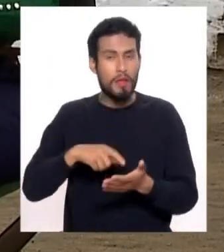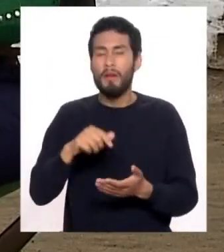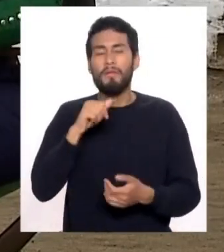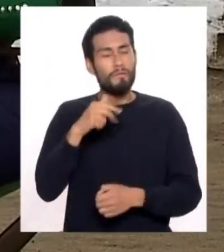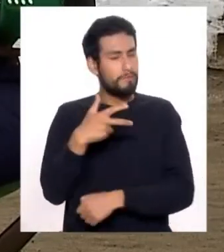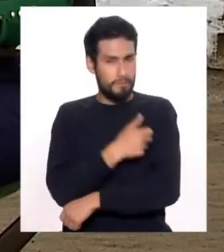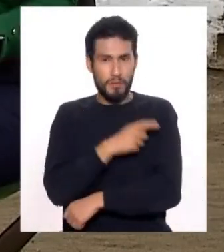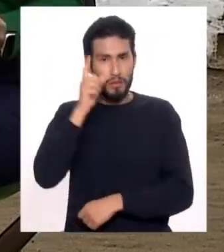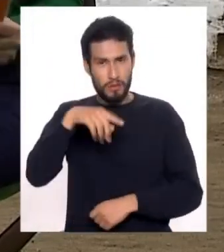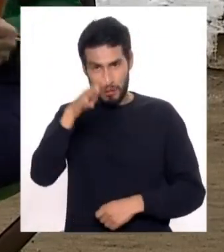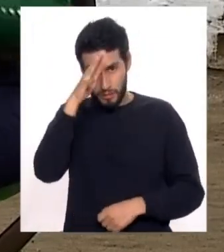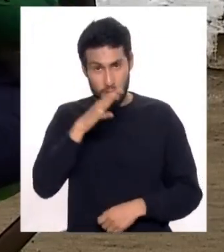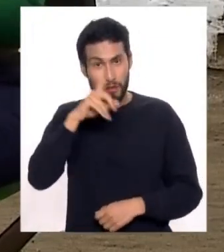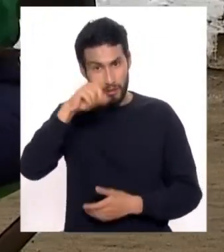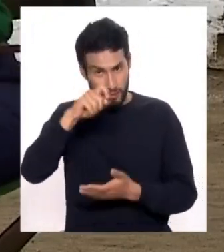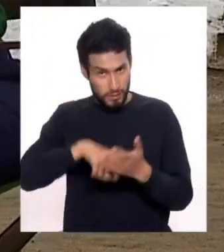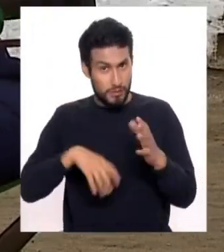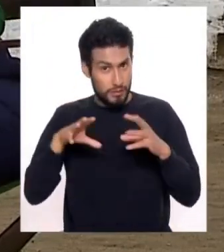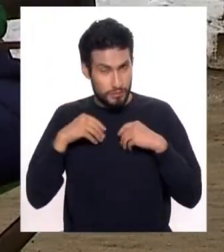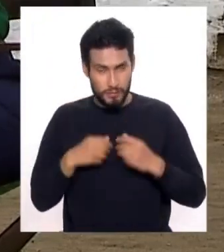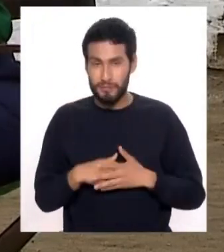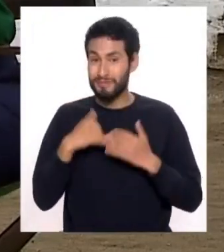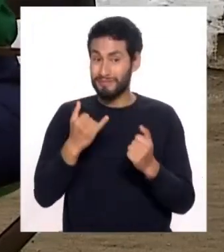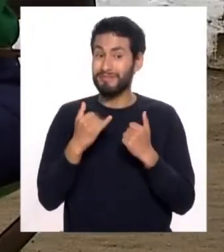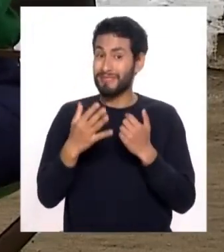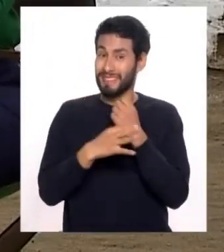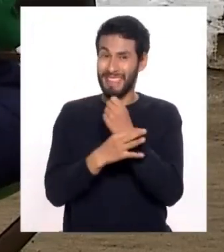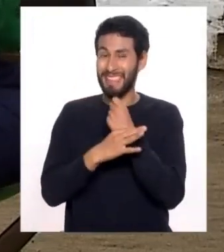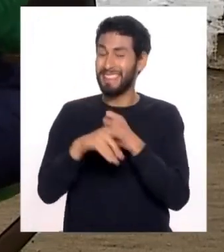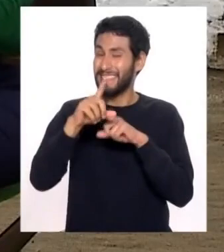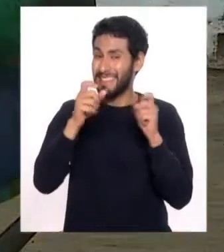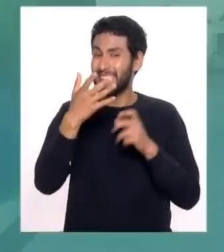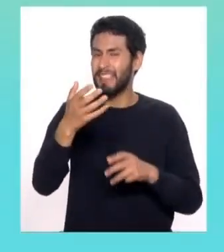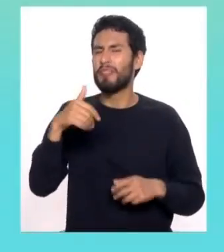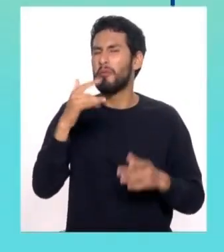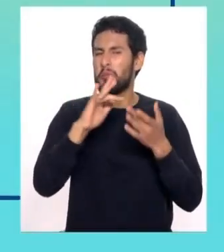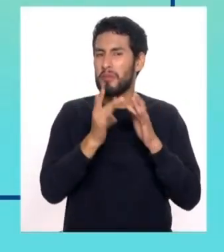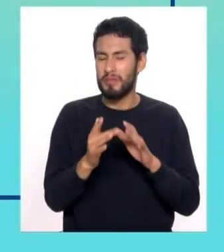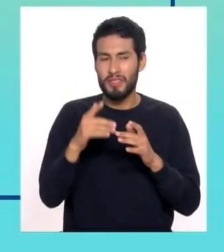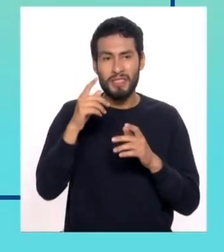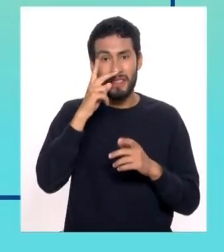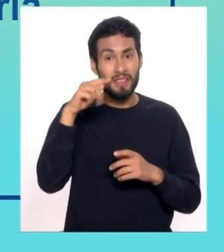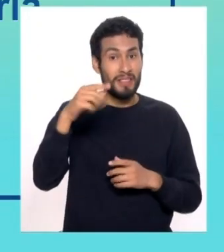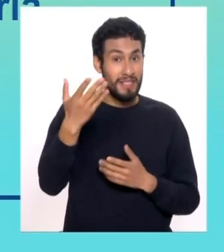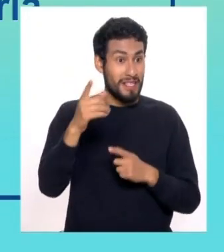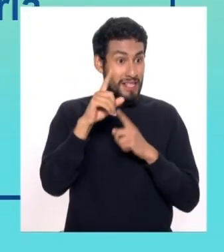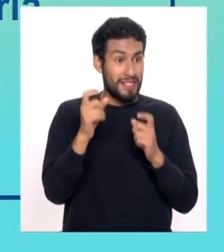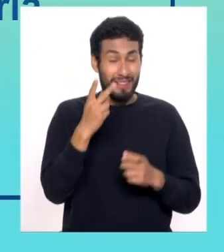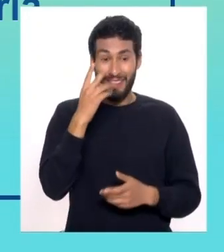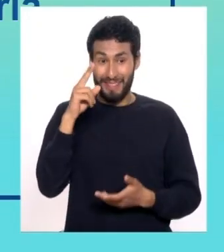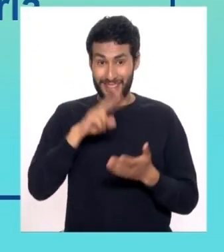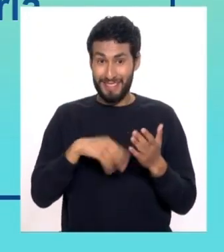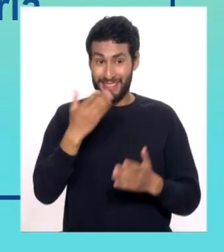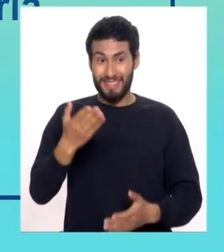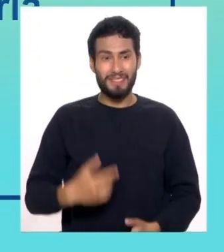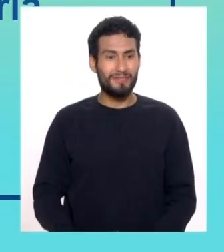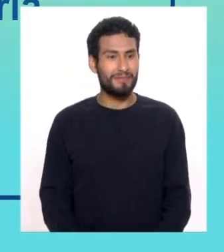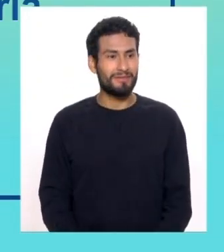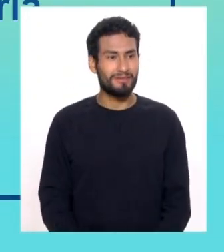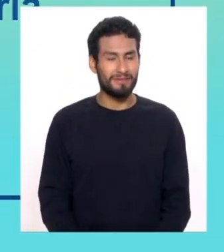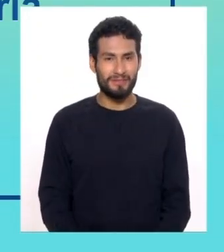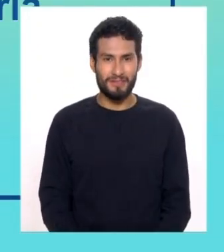eso para que los papás puedan firmar. Y doctores, ya tenemos otra pregunta de redes que la vamos a compartir. A ver, vamos a leerla.